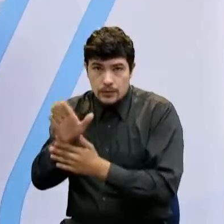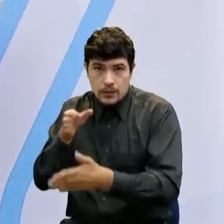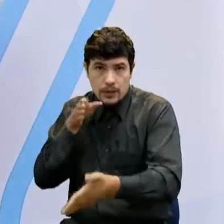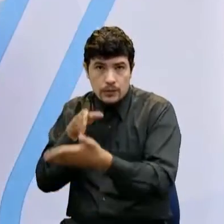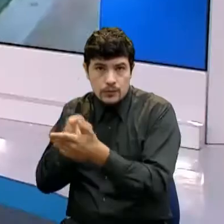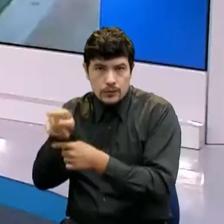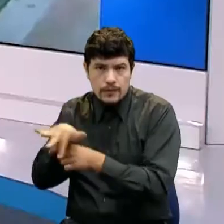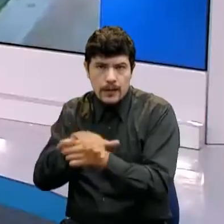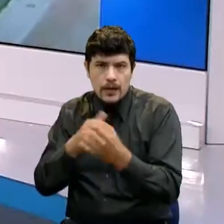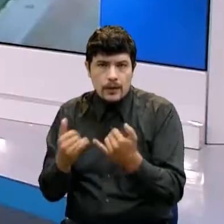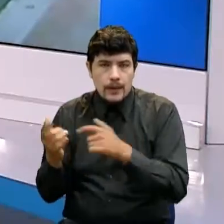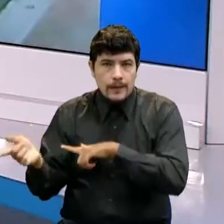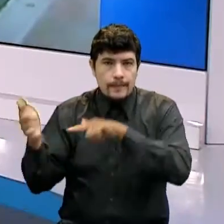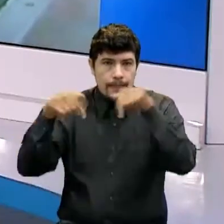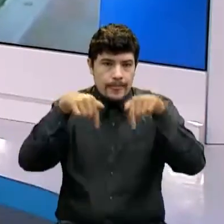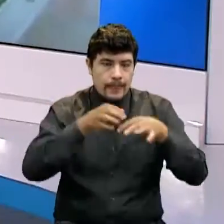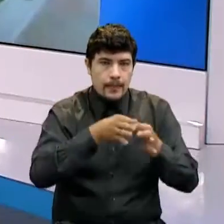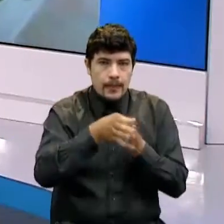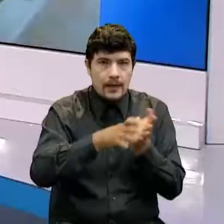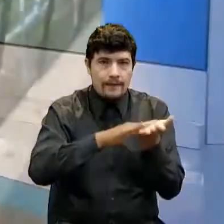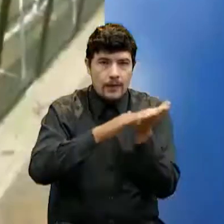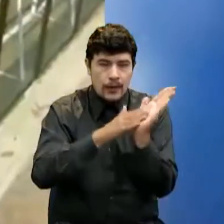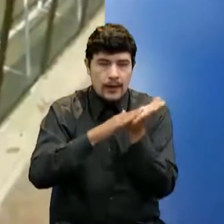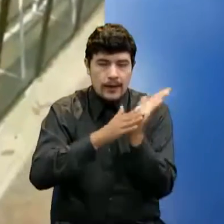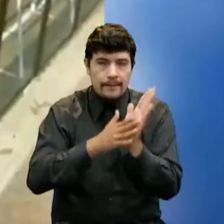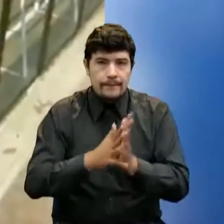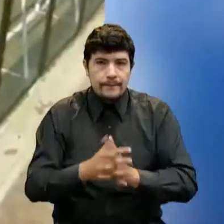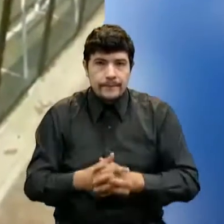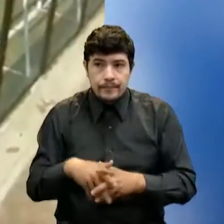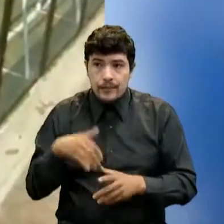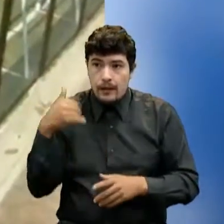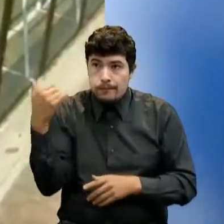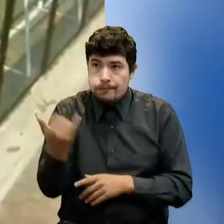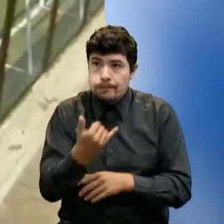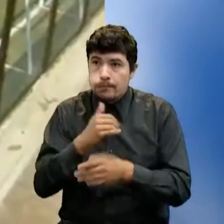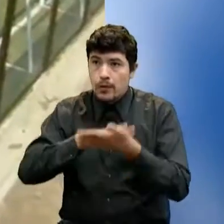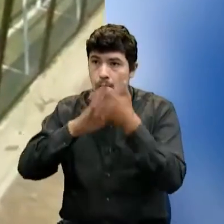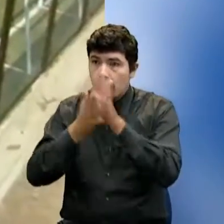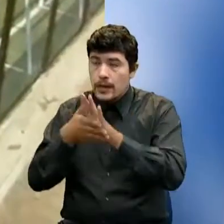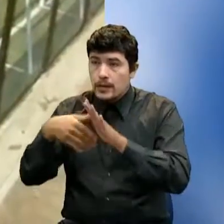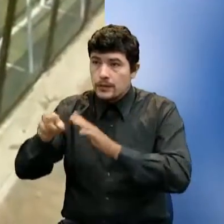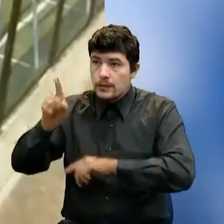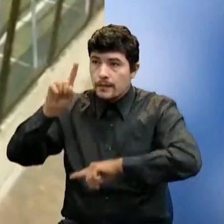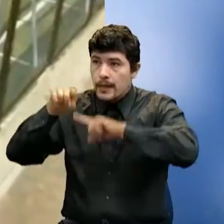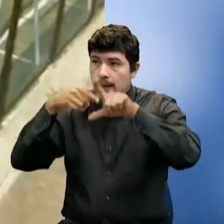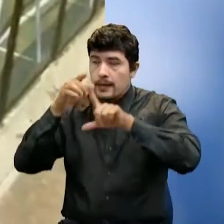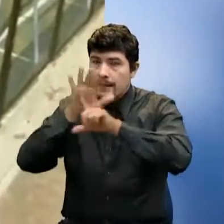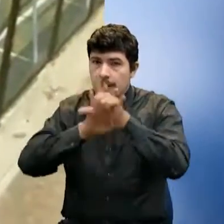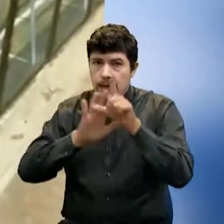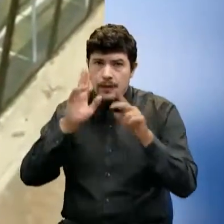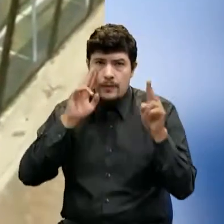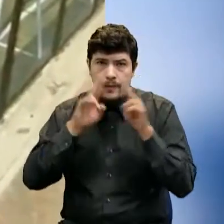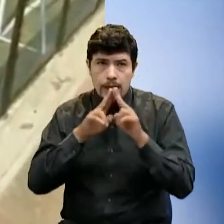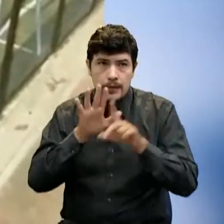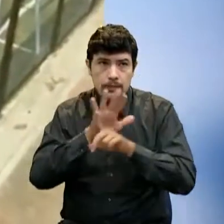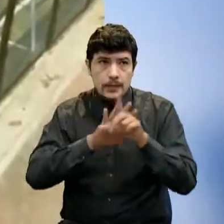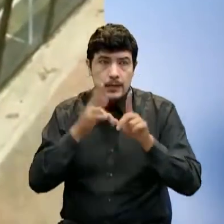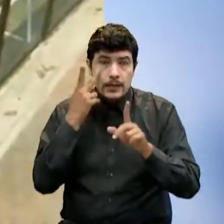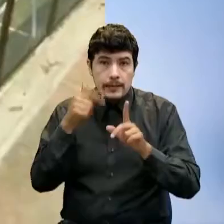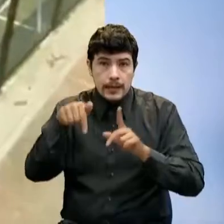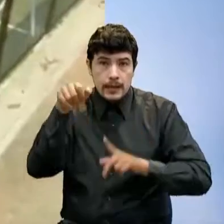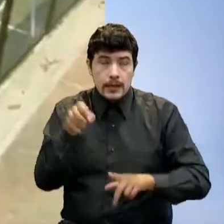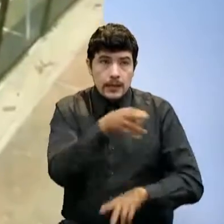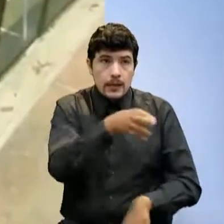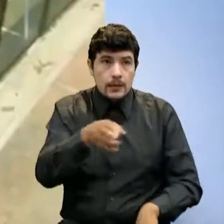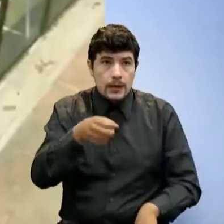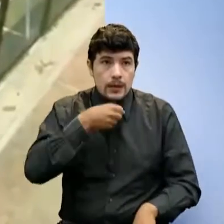este barrio, nos trasladamos ahora al municipio de Florida Blanca, porque allí la comunidad nos envía estas imágenes que vemos en la gran pantalla de Oriente Noticias,